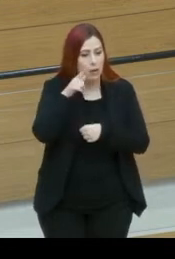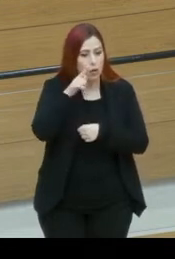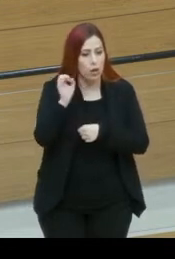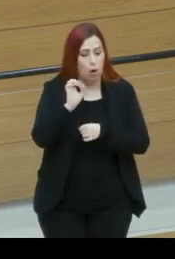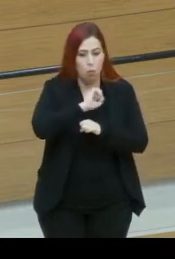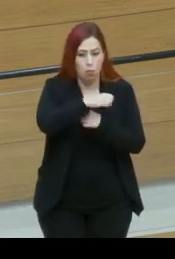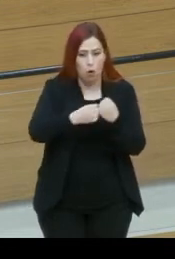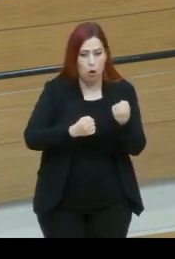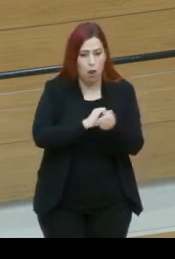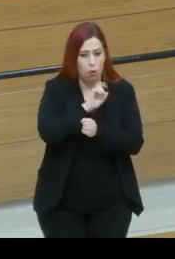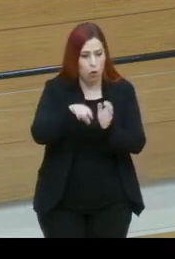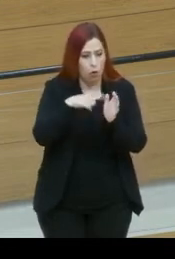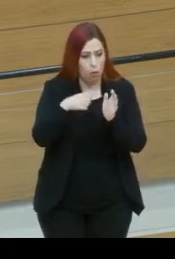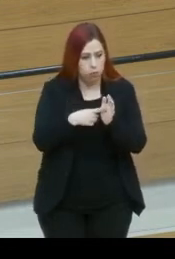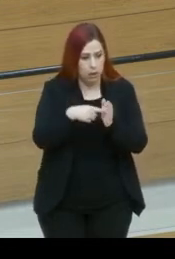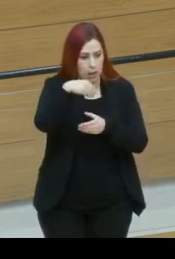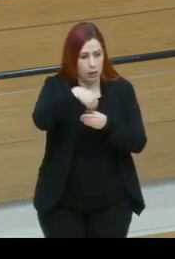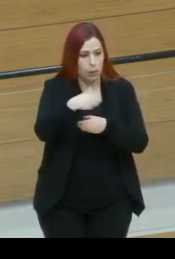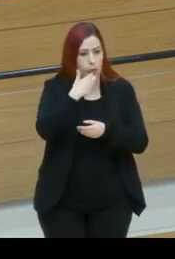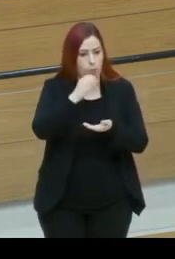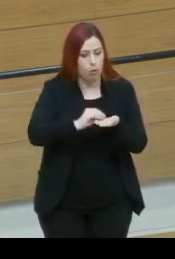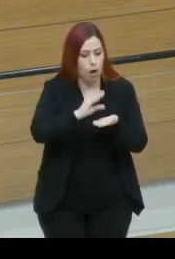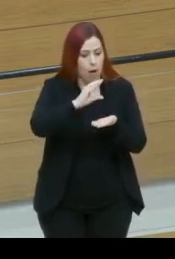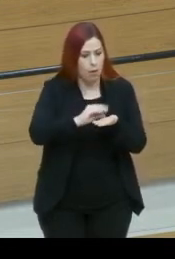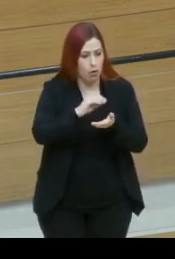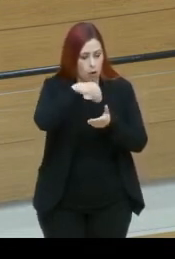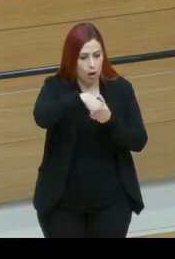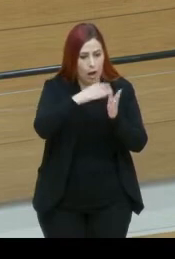moléculas más complejas como el almidón en el arroz.